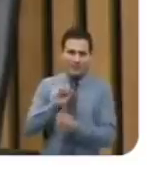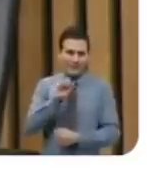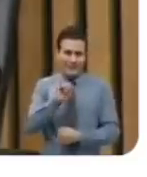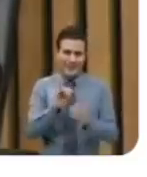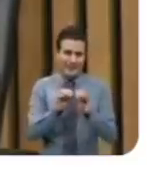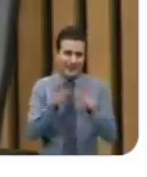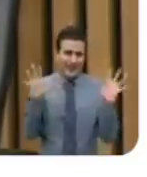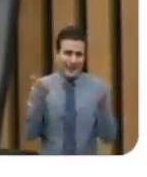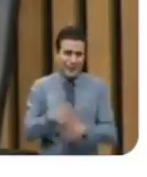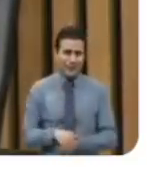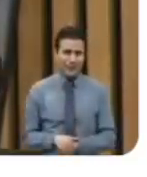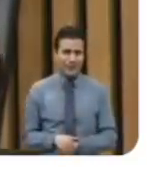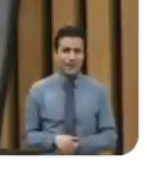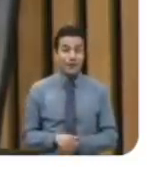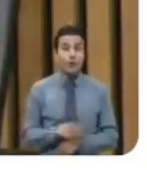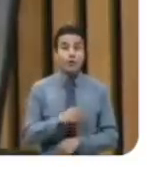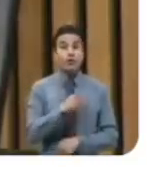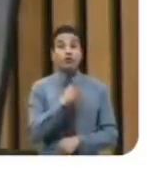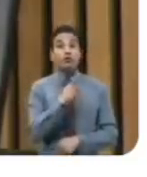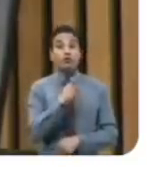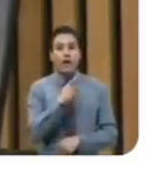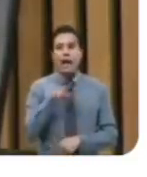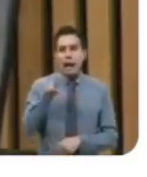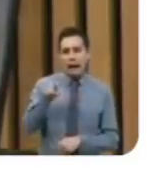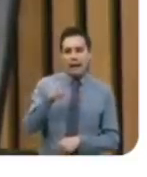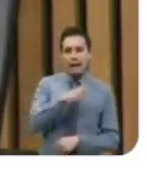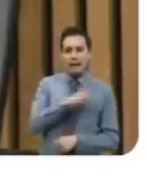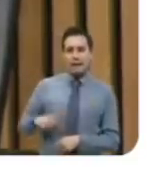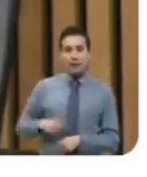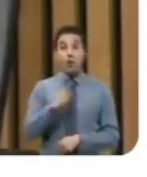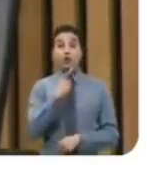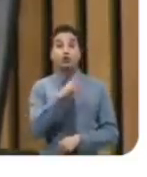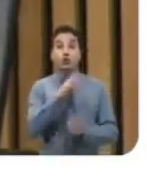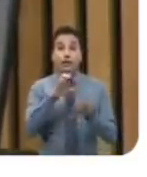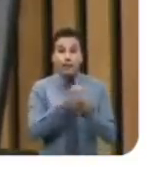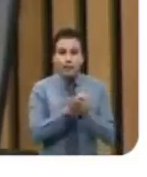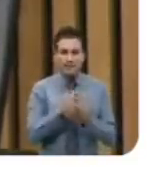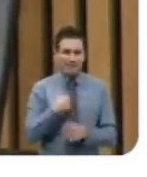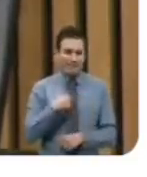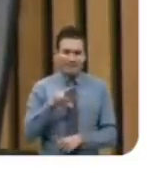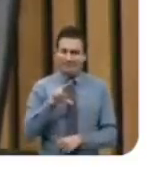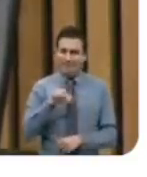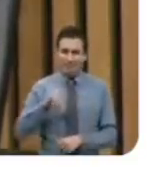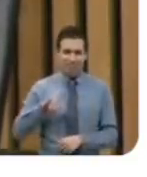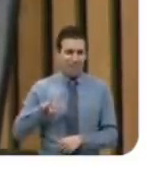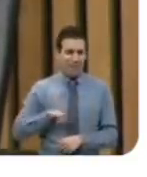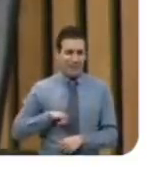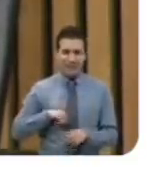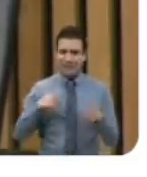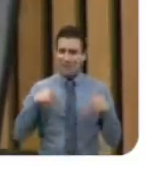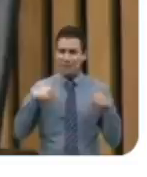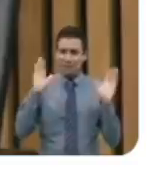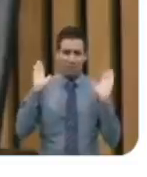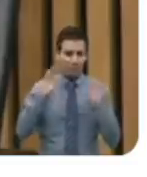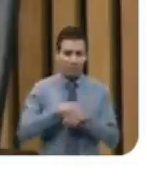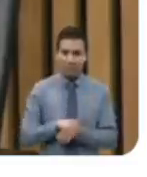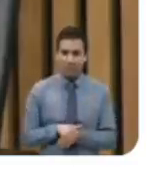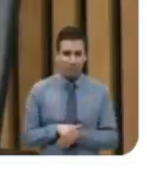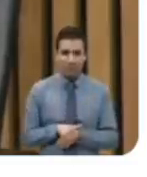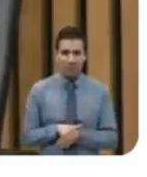a mí no me interesa si es su esposo o no a mí sólo me interesa que el candidato del movimiento